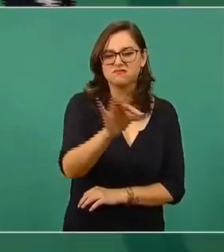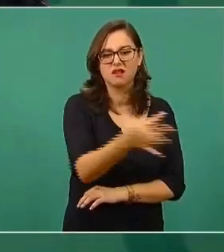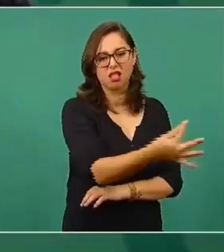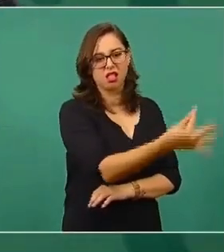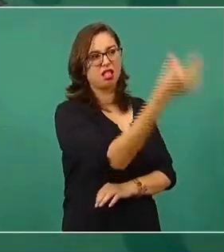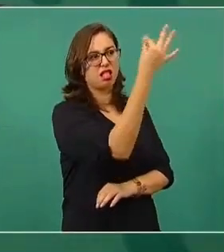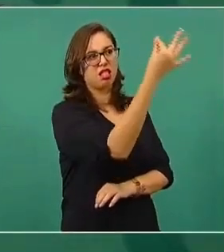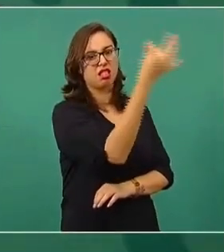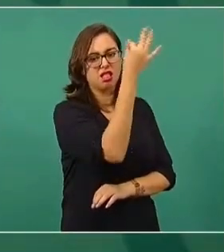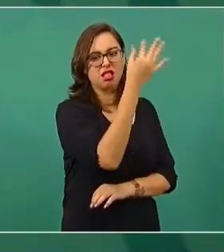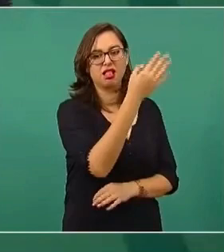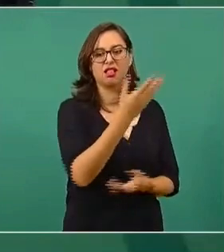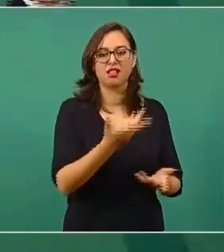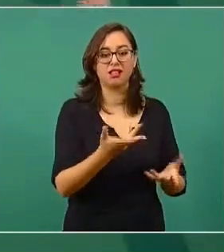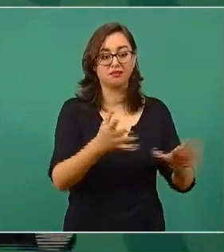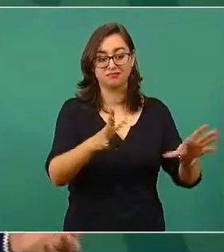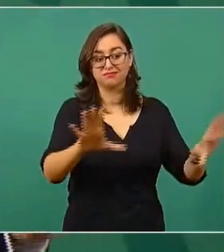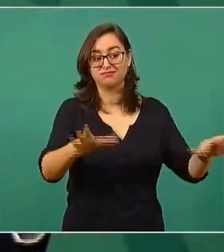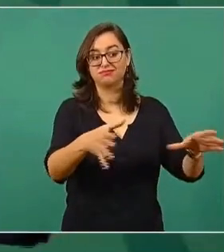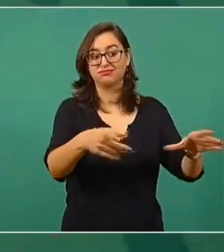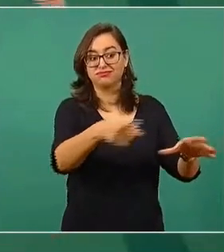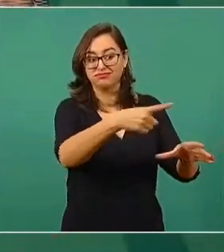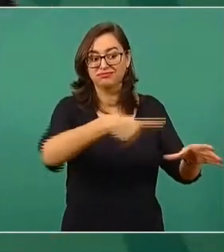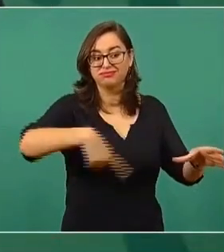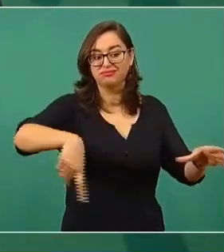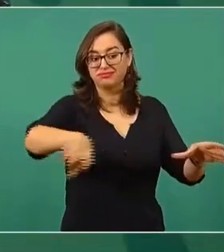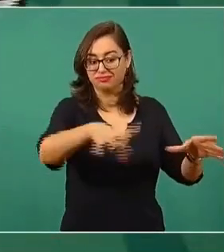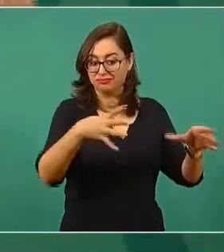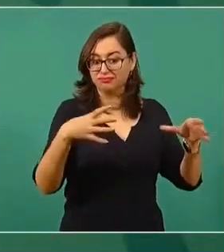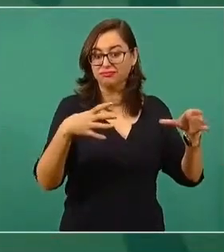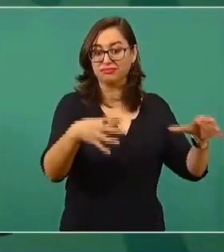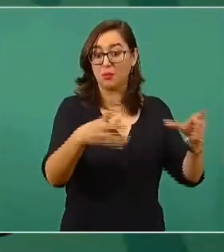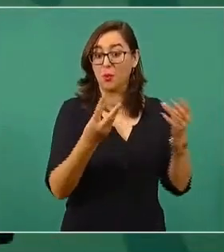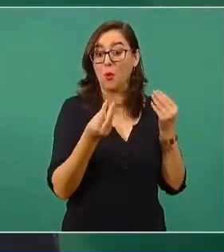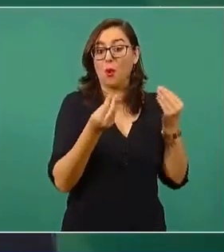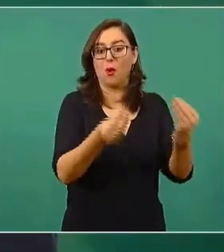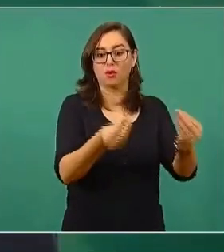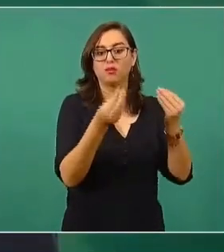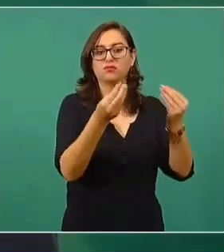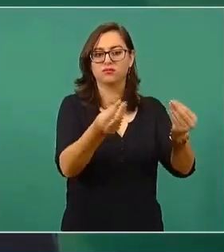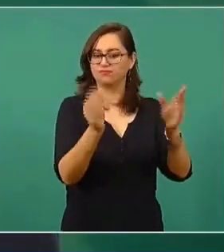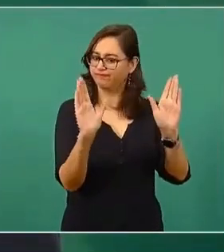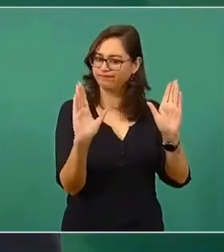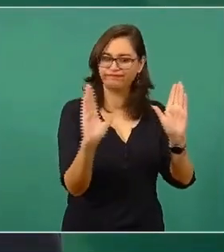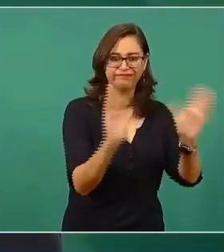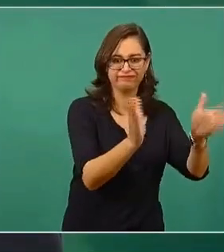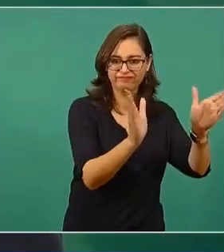Entonces, sí, lo coparon todo,